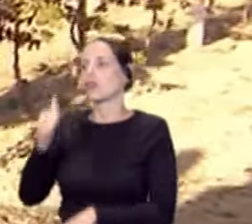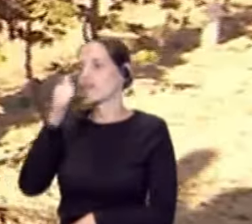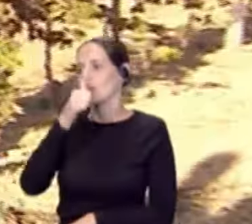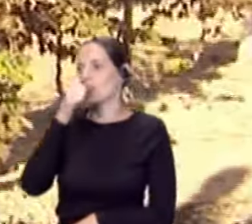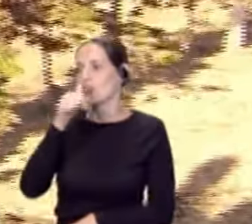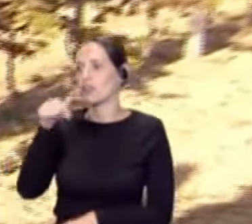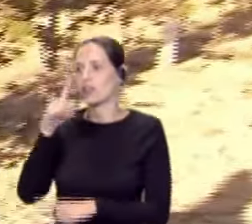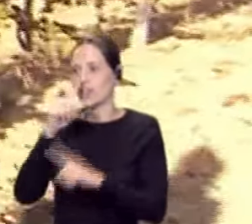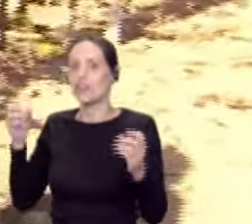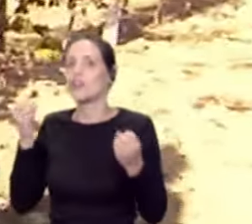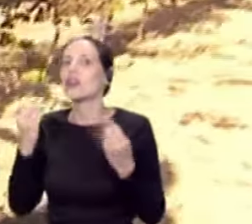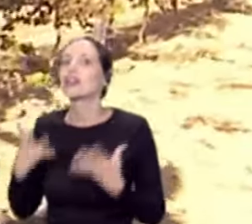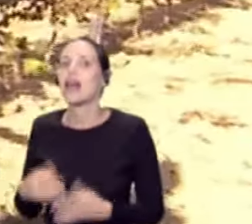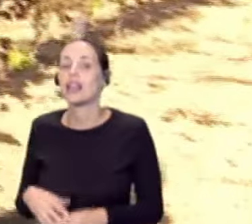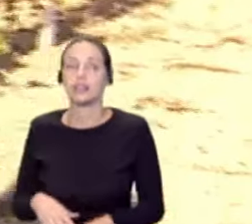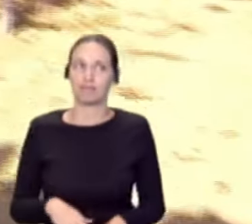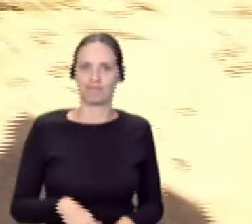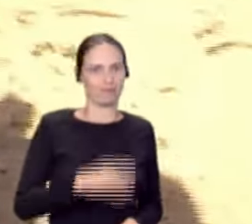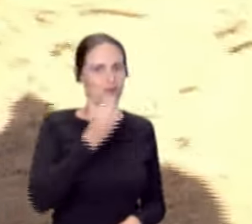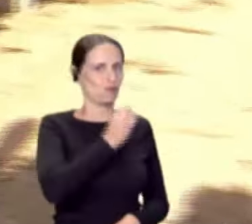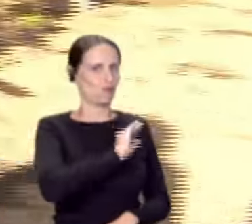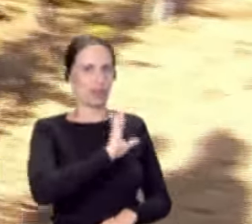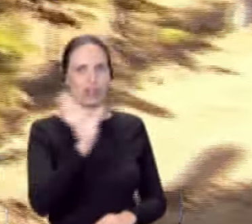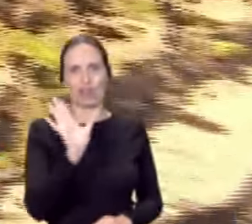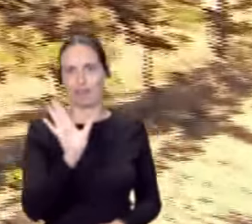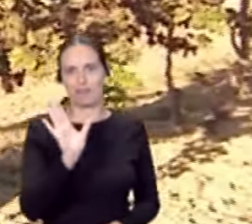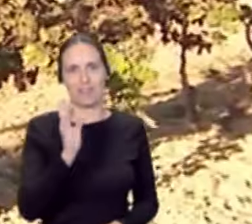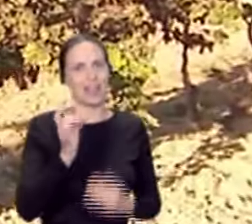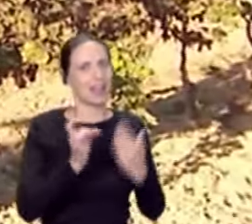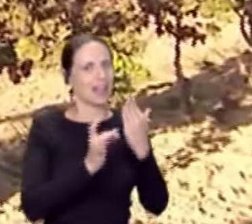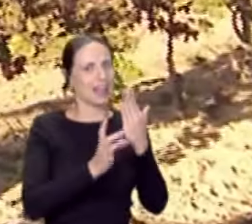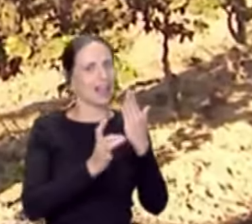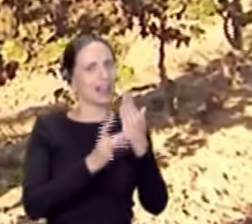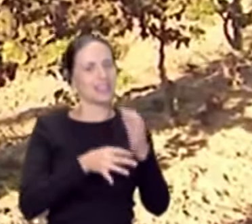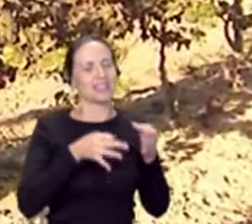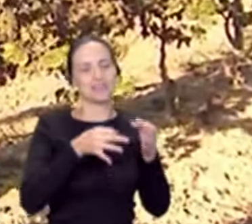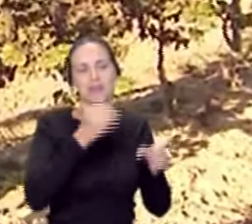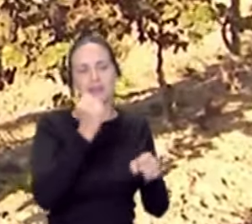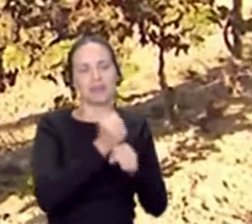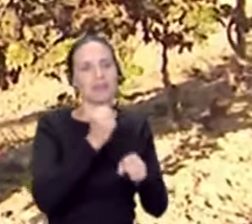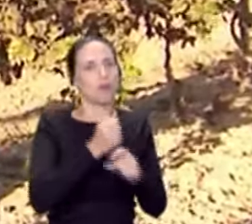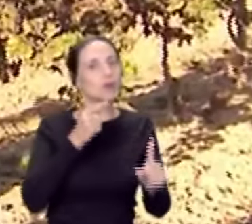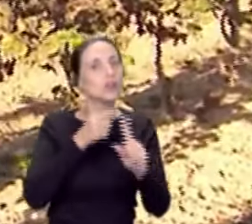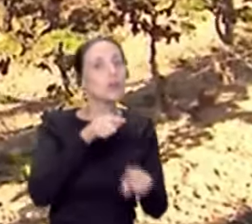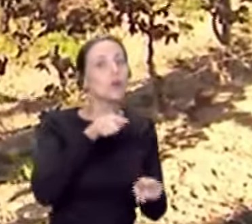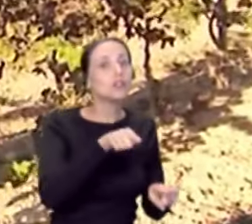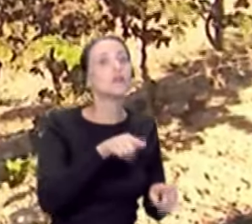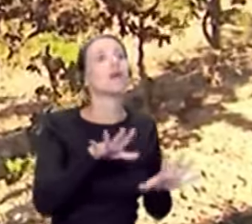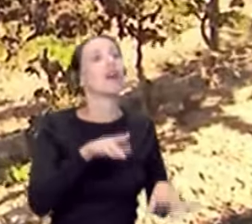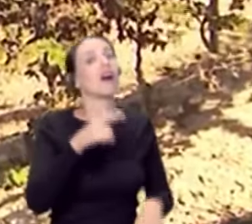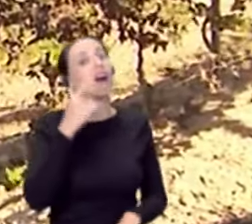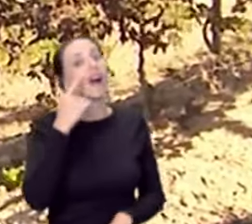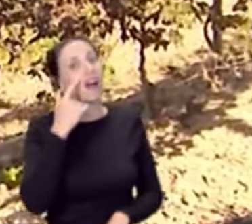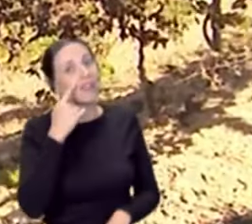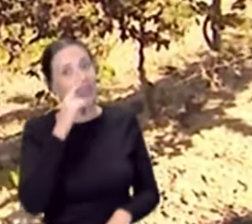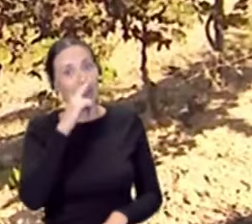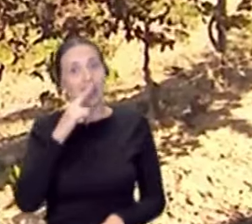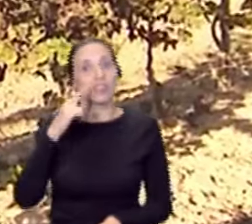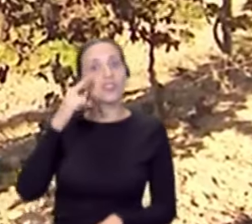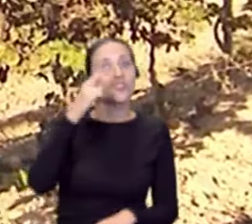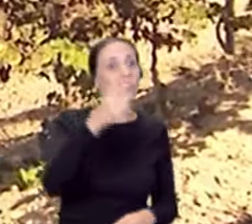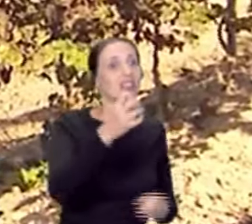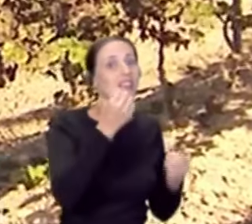este año viene excepcional. La calidad siempre trabajamos para ello. Pero vamos a ver la producción del año que viene, que esto